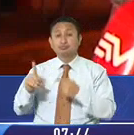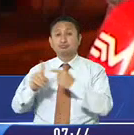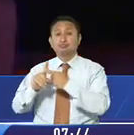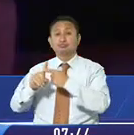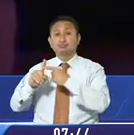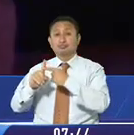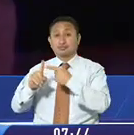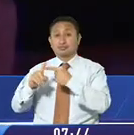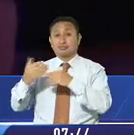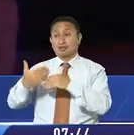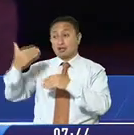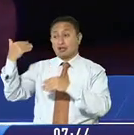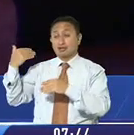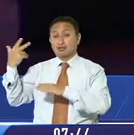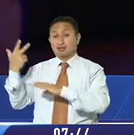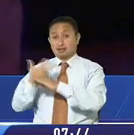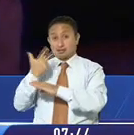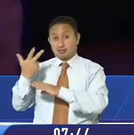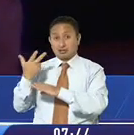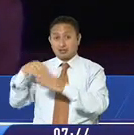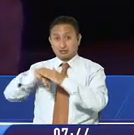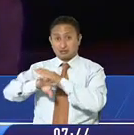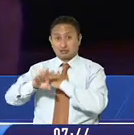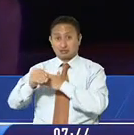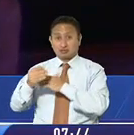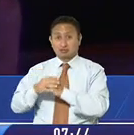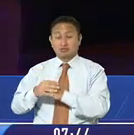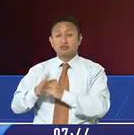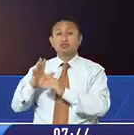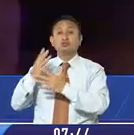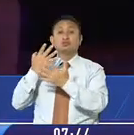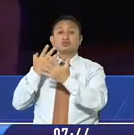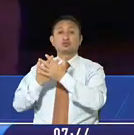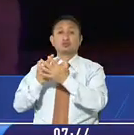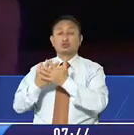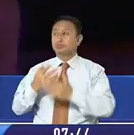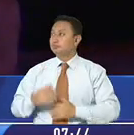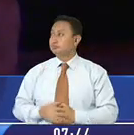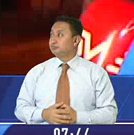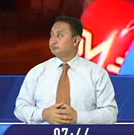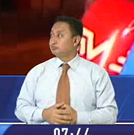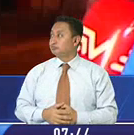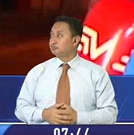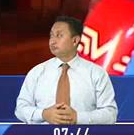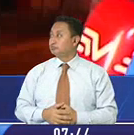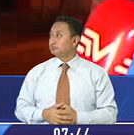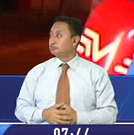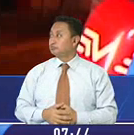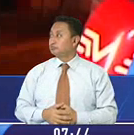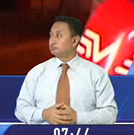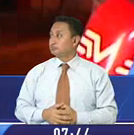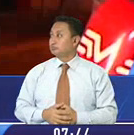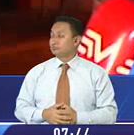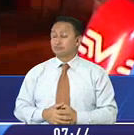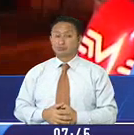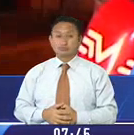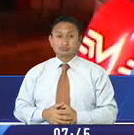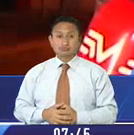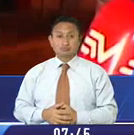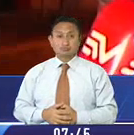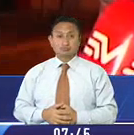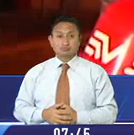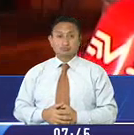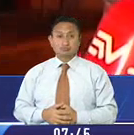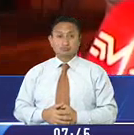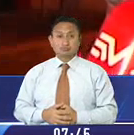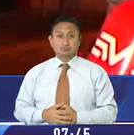antecedentes, uno por robo, otro por asociación ilícita y otro por tenencia de sustancias sujetas a fiscalización